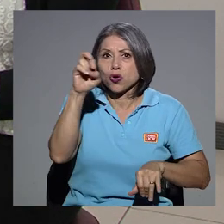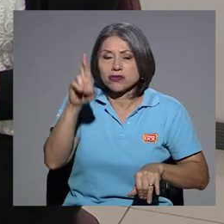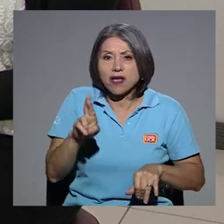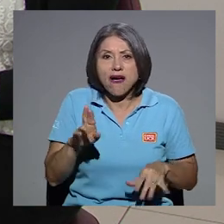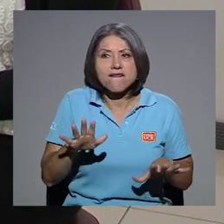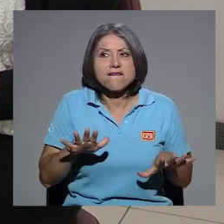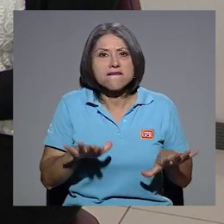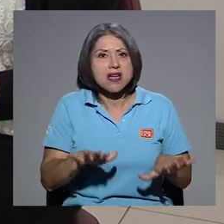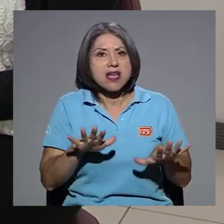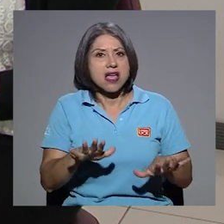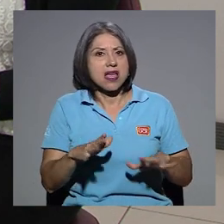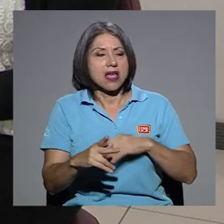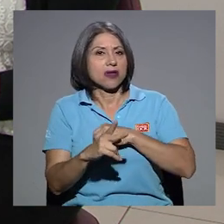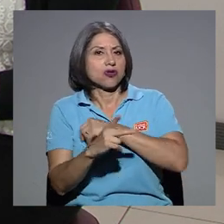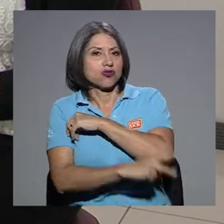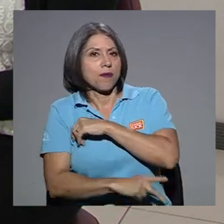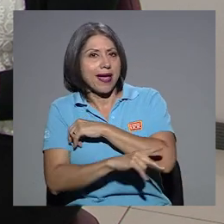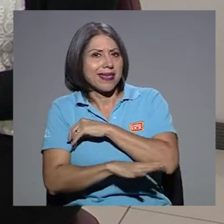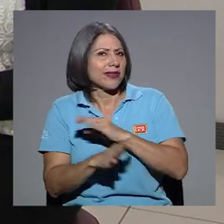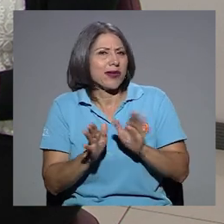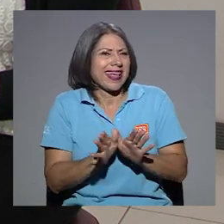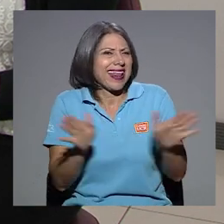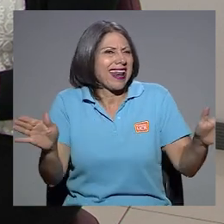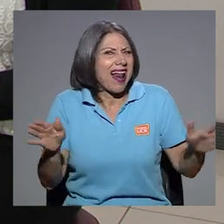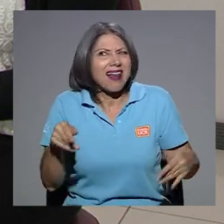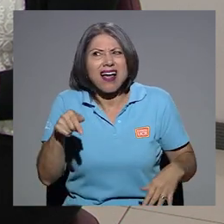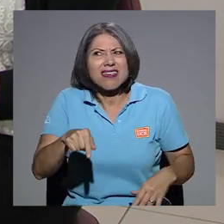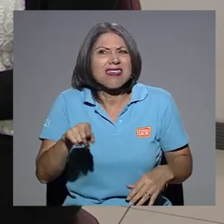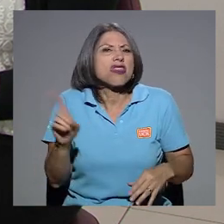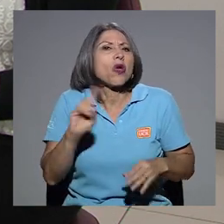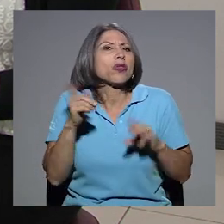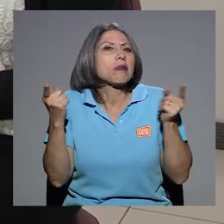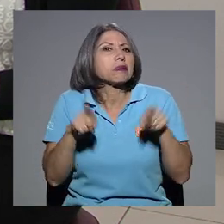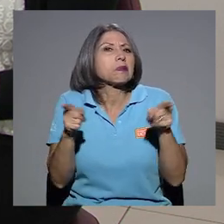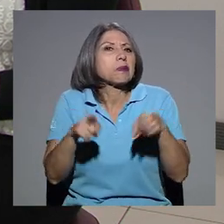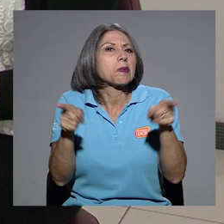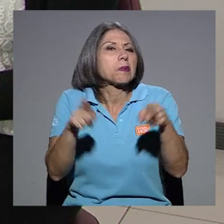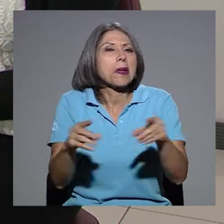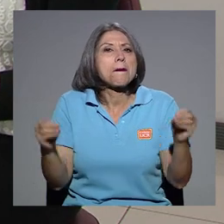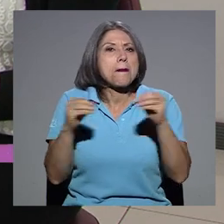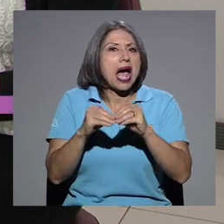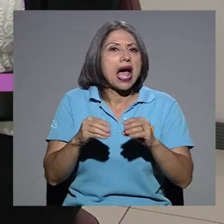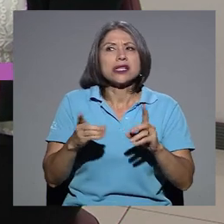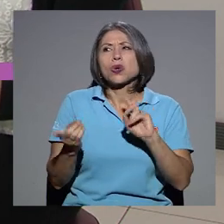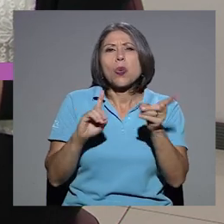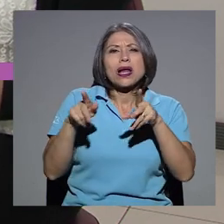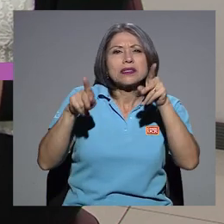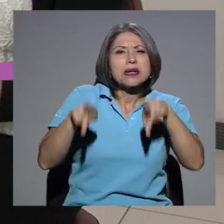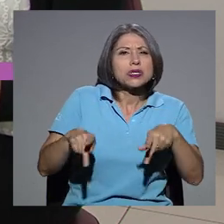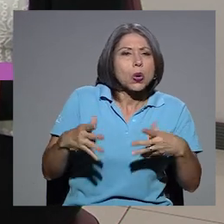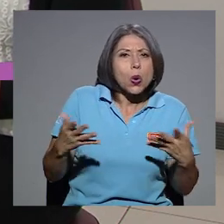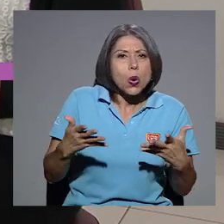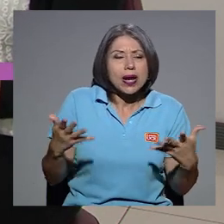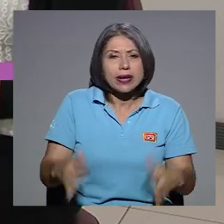ejemplo, o en general, ¿verdad? ¿Dónde se presenta más o en cuáles personas? Ok,